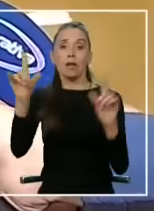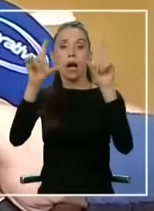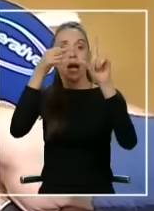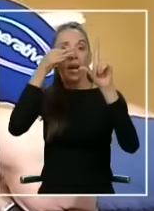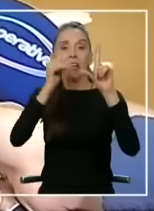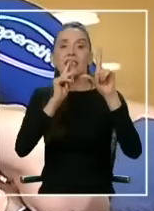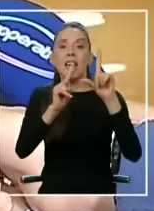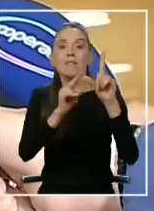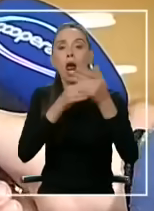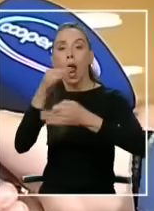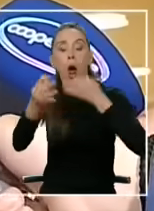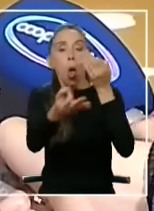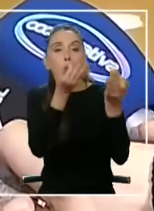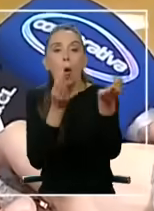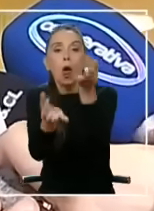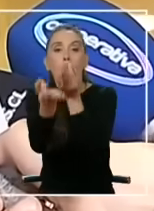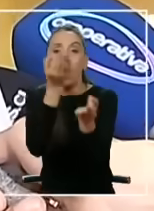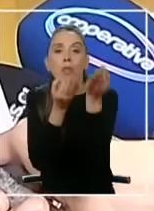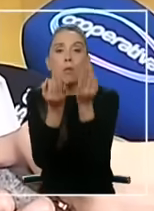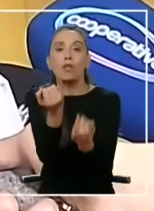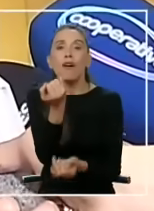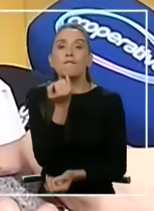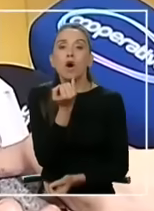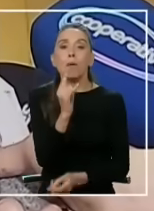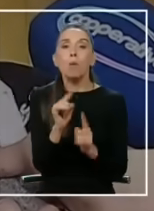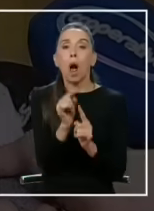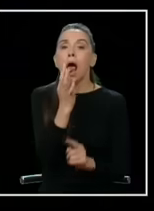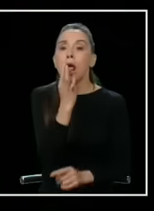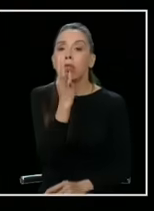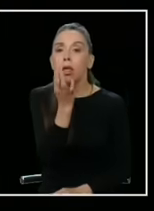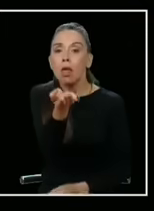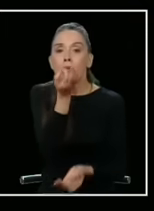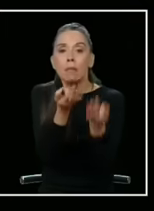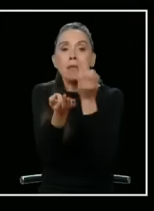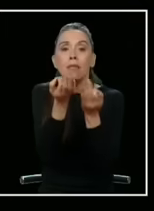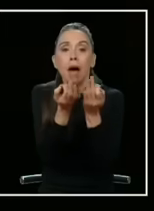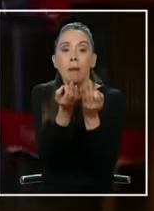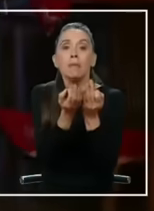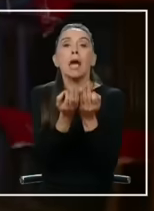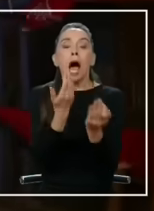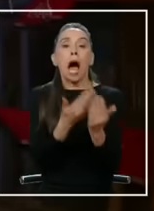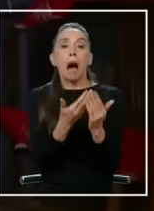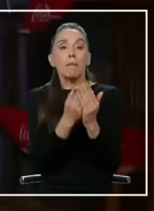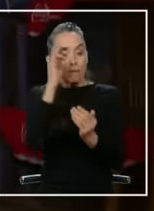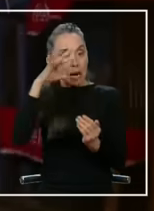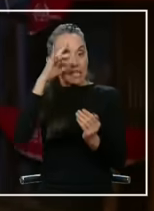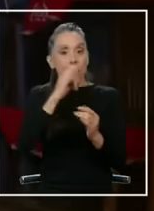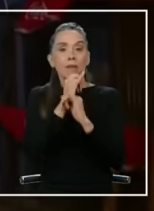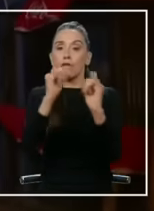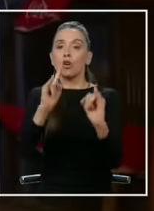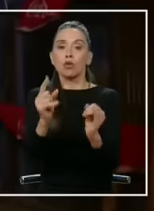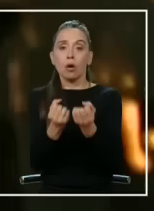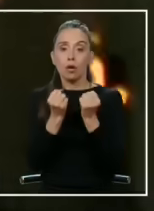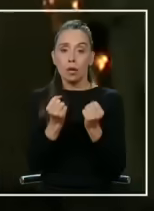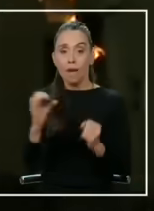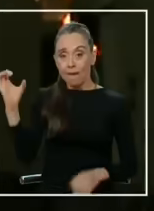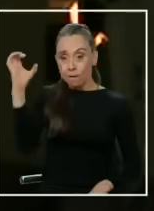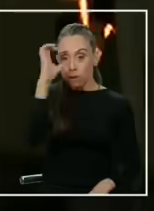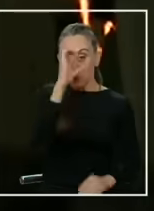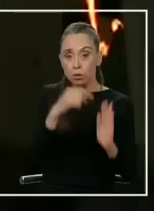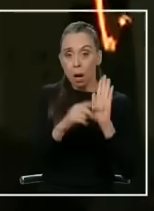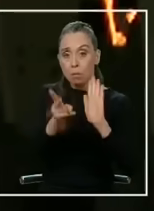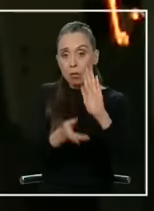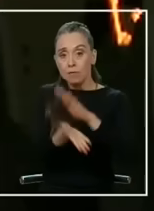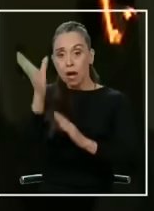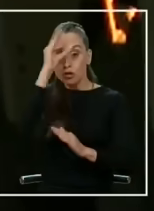para saber qué es lo que sabemos de ellos, por lo tanto no contribuye a la investigación que lo difundamos. Parte de la estrategia de búsqueda está en el toque de queda, que por